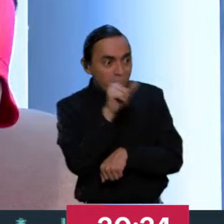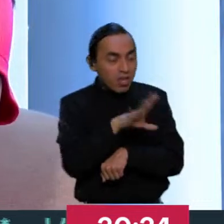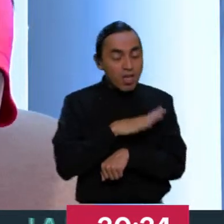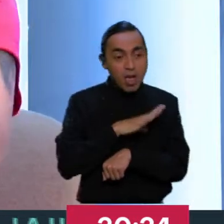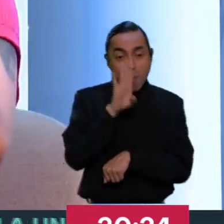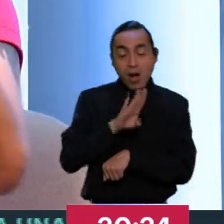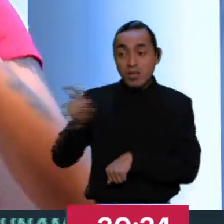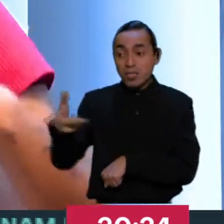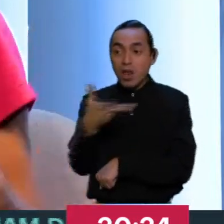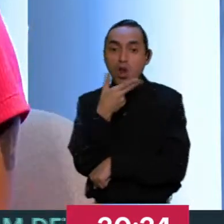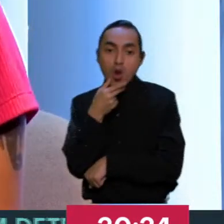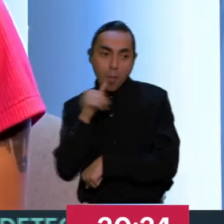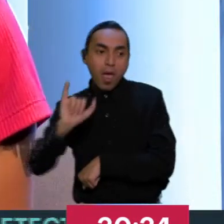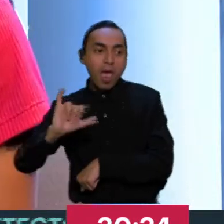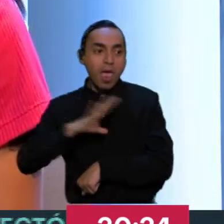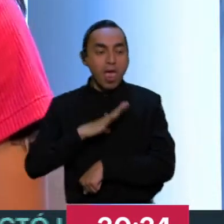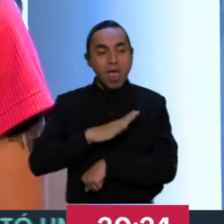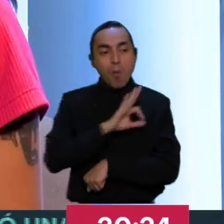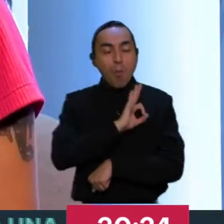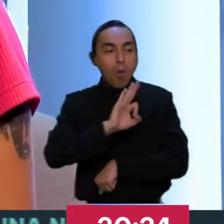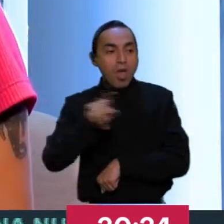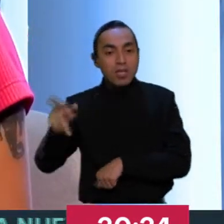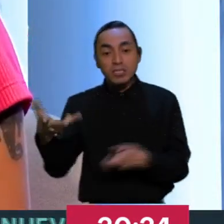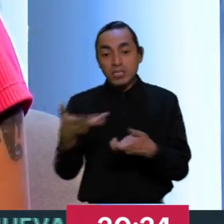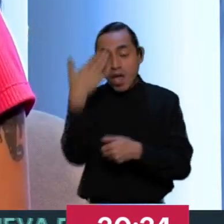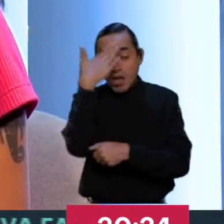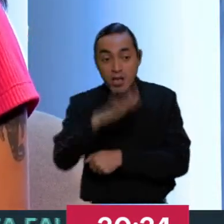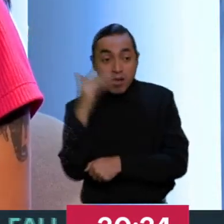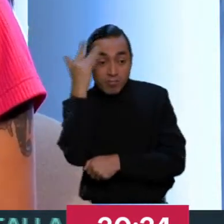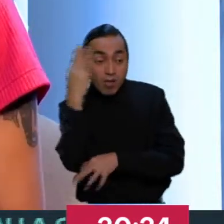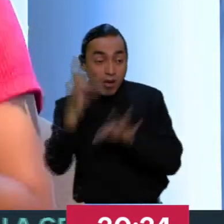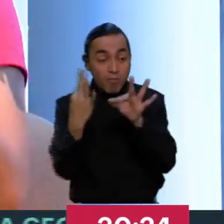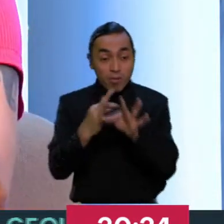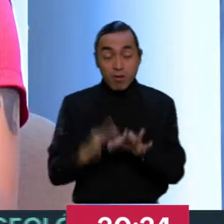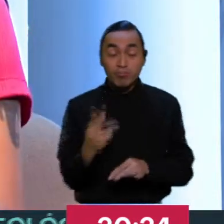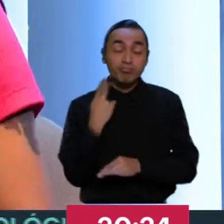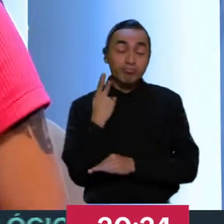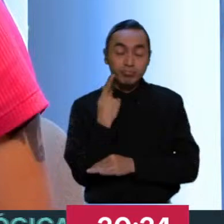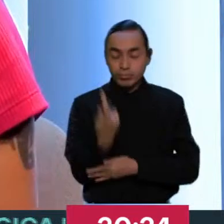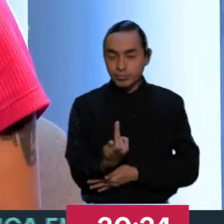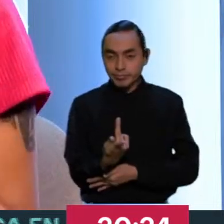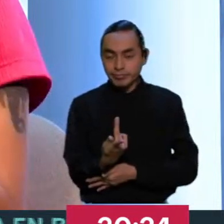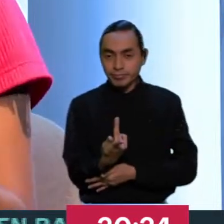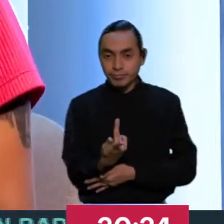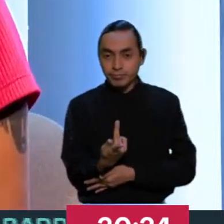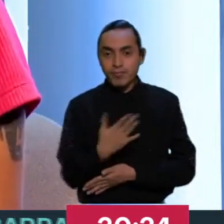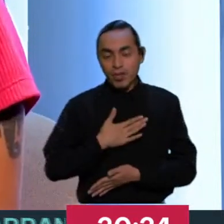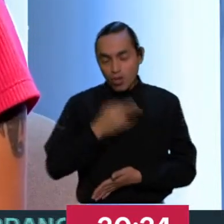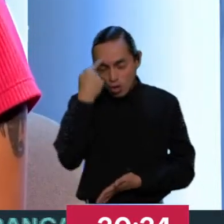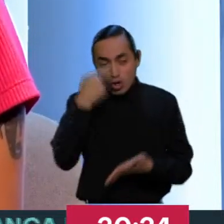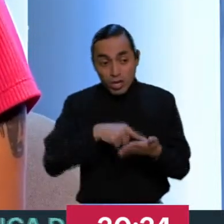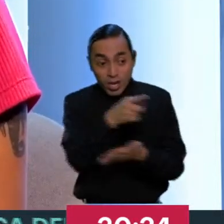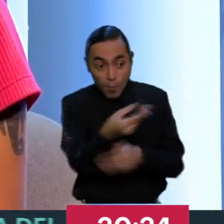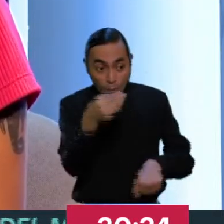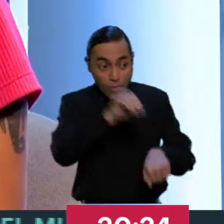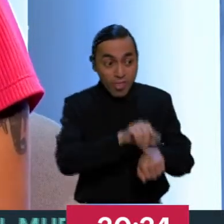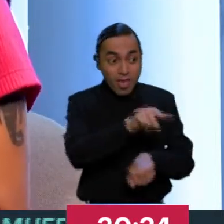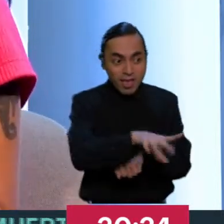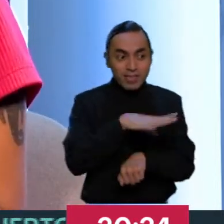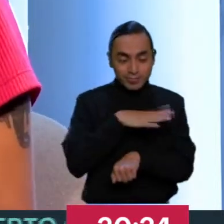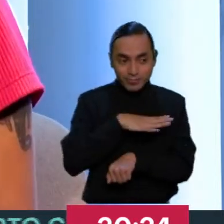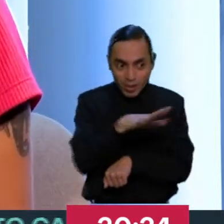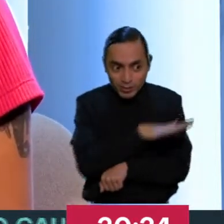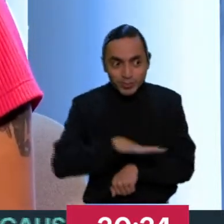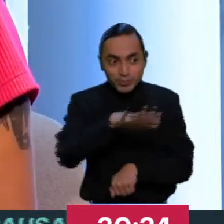hombres son los más aptos, los más racionales para la organización política, y creo que justamente ocupar este tipo de espacios es